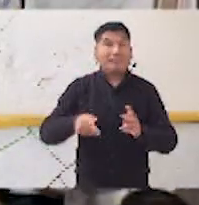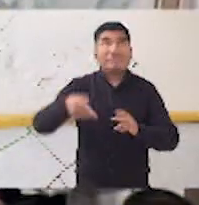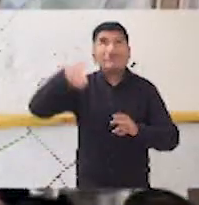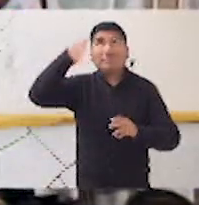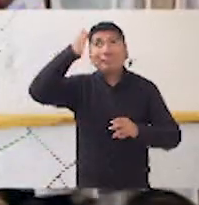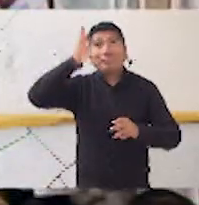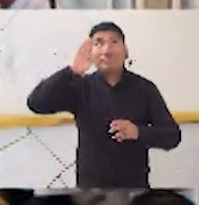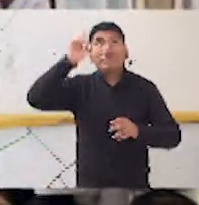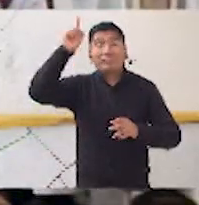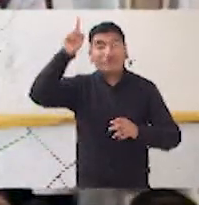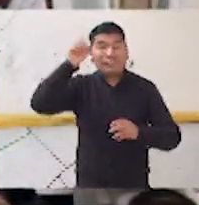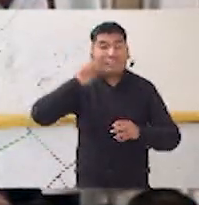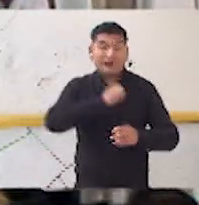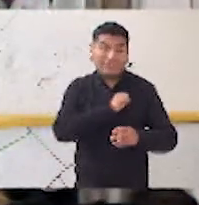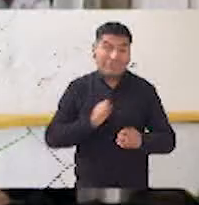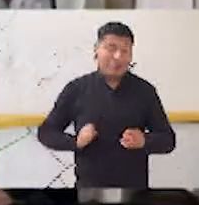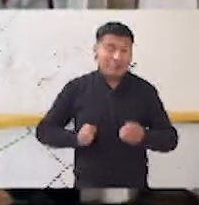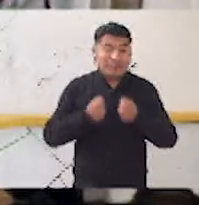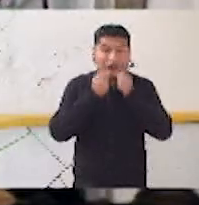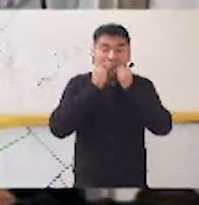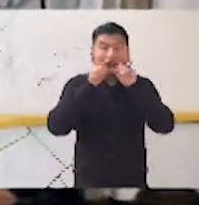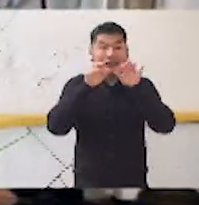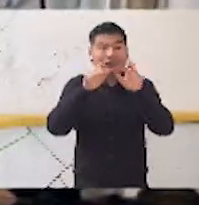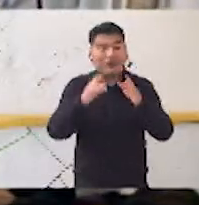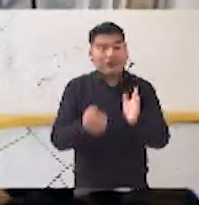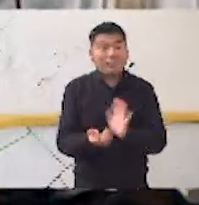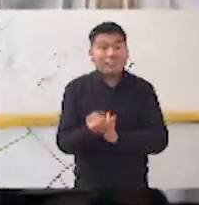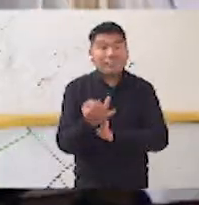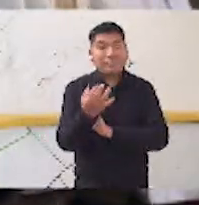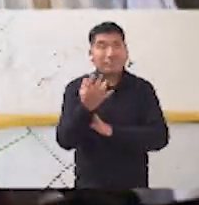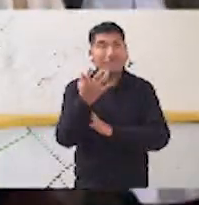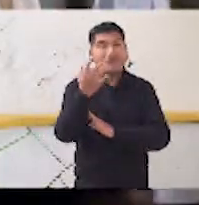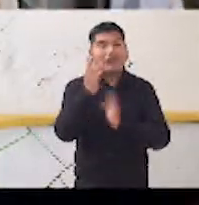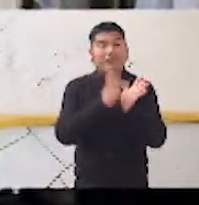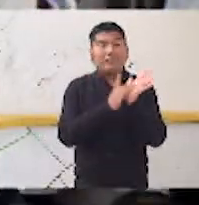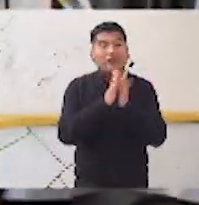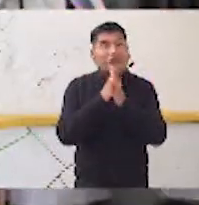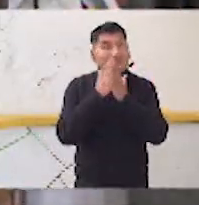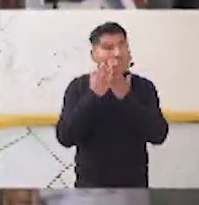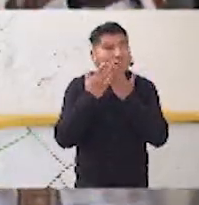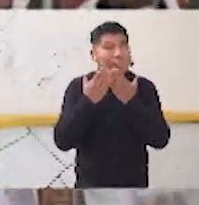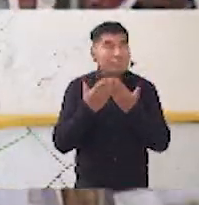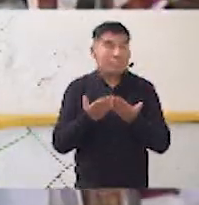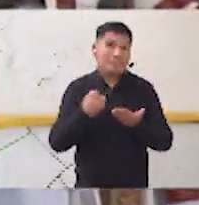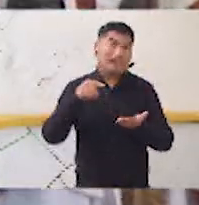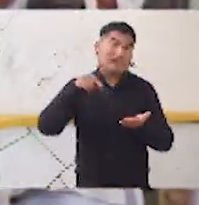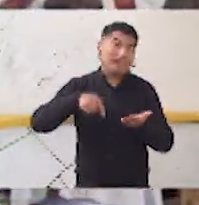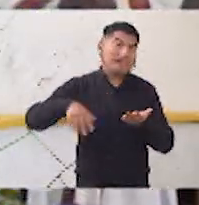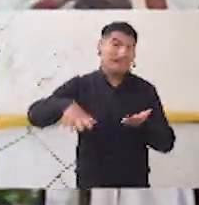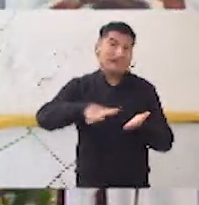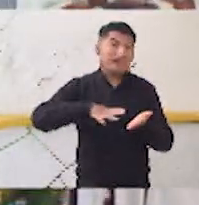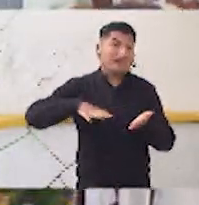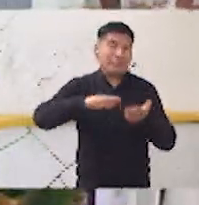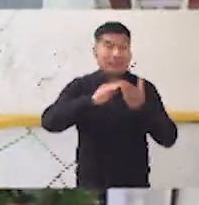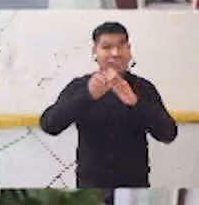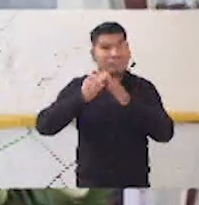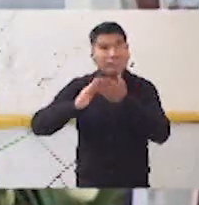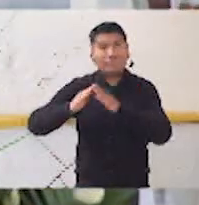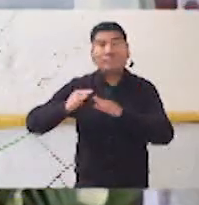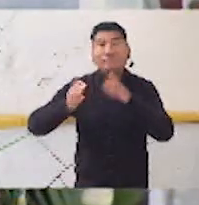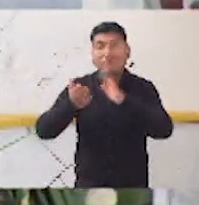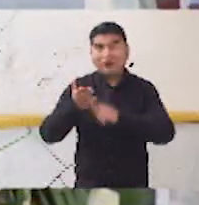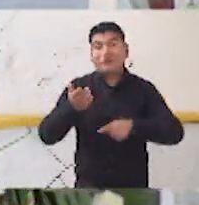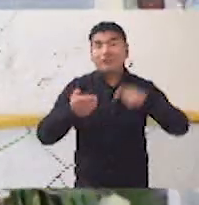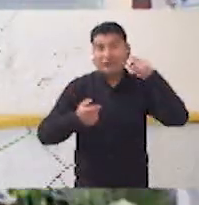Señor haga abundantes los frutos de la evangelización en este pueblo que tanto lo necesita.